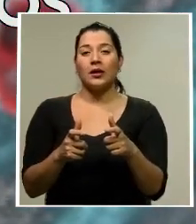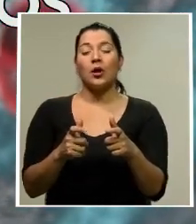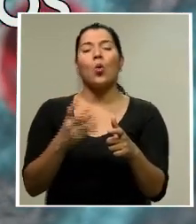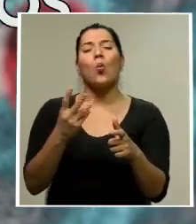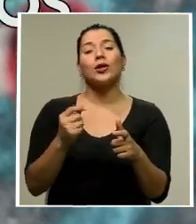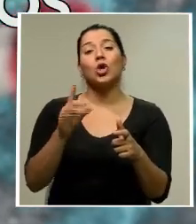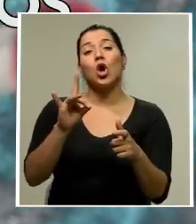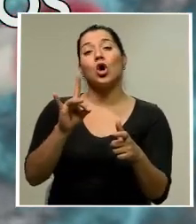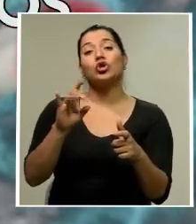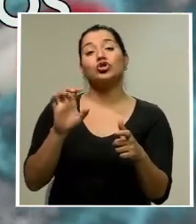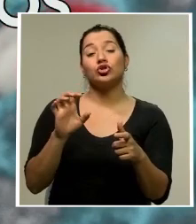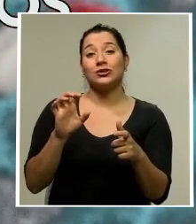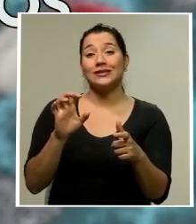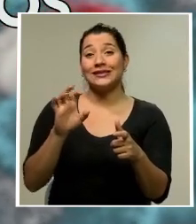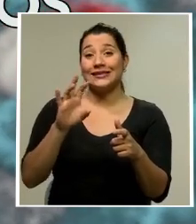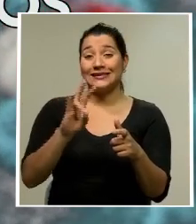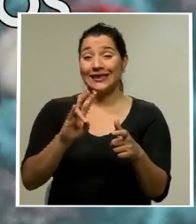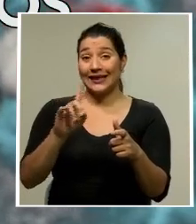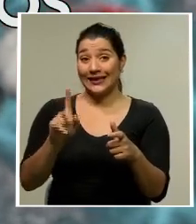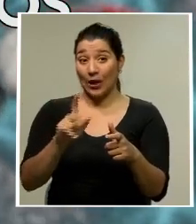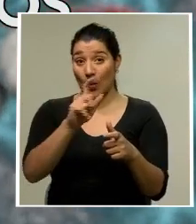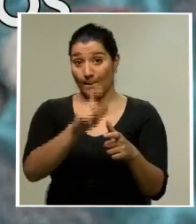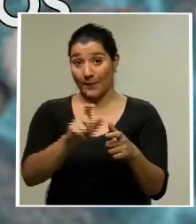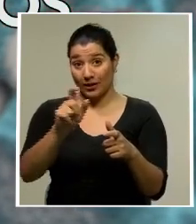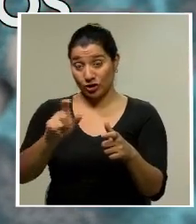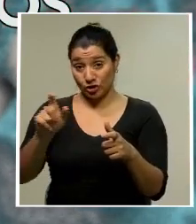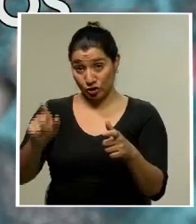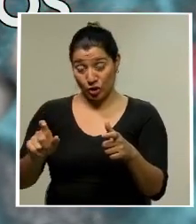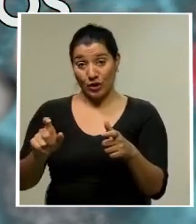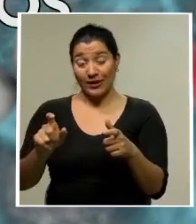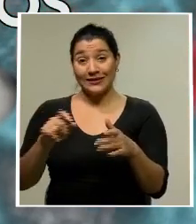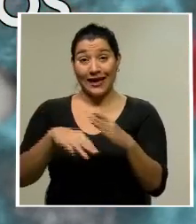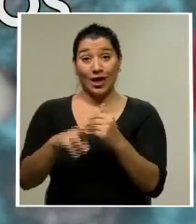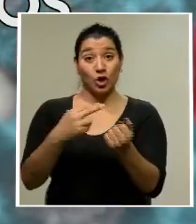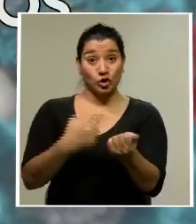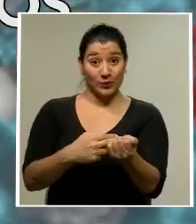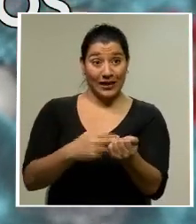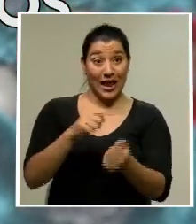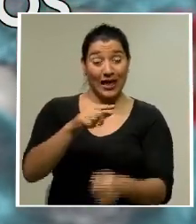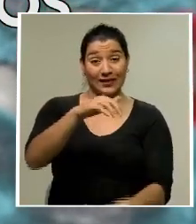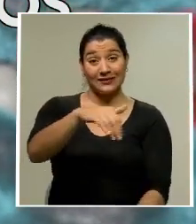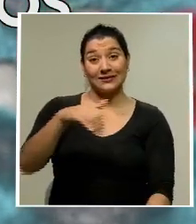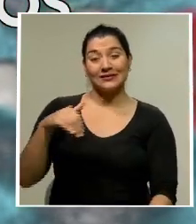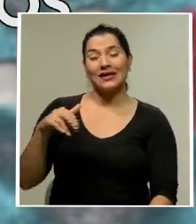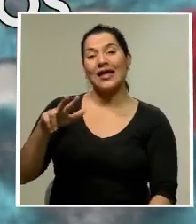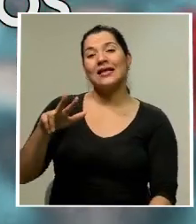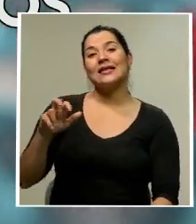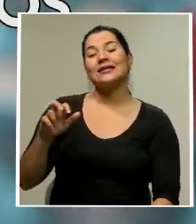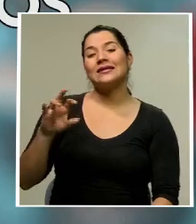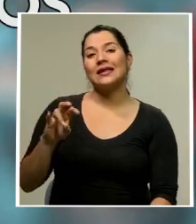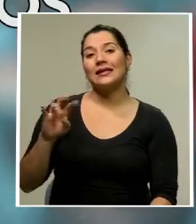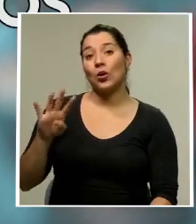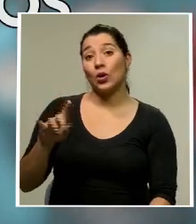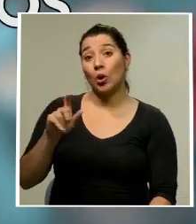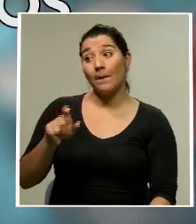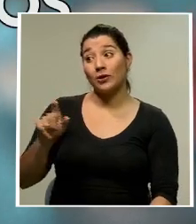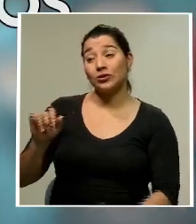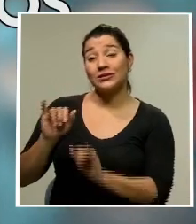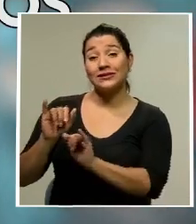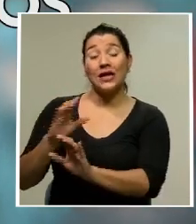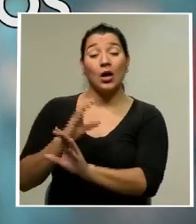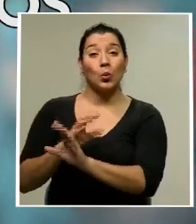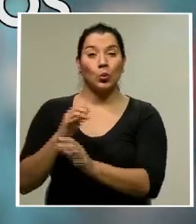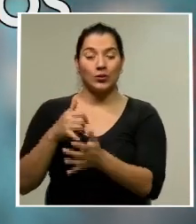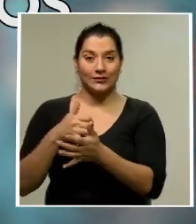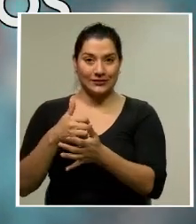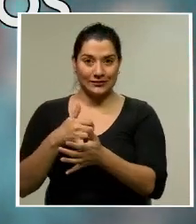Hay 871 personas internadas, de las cuales 374 requieren